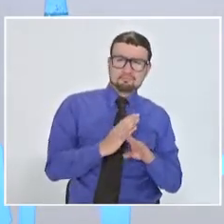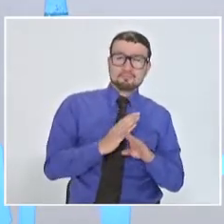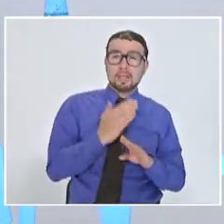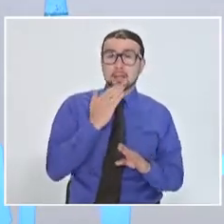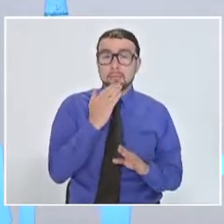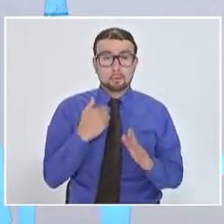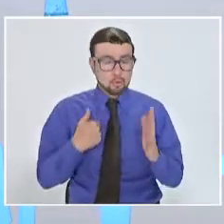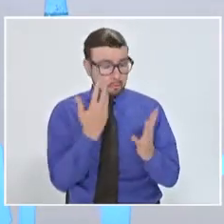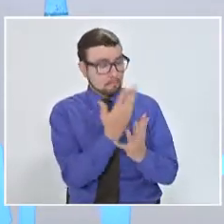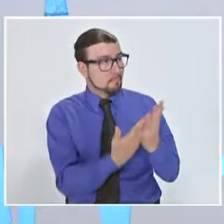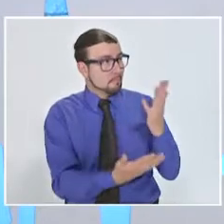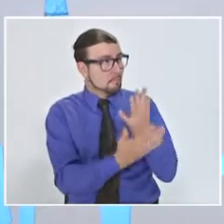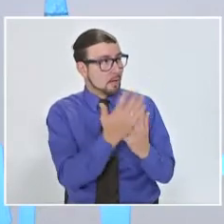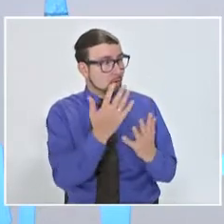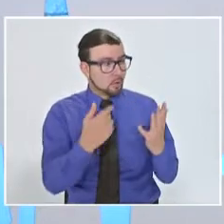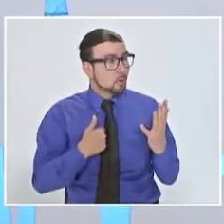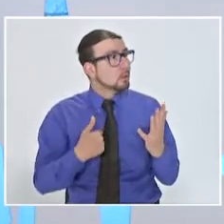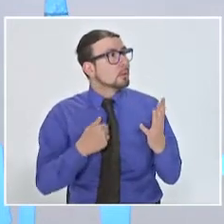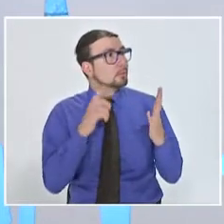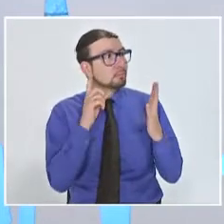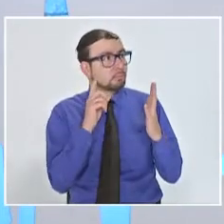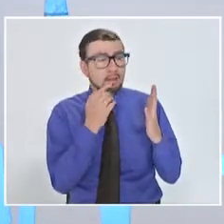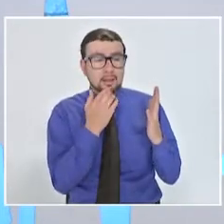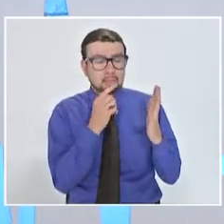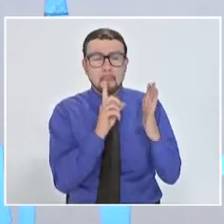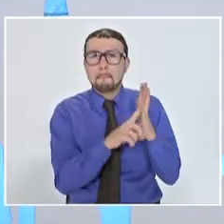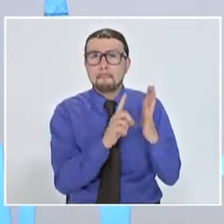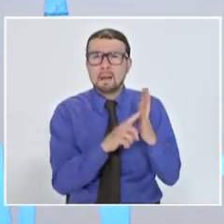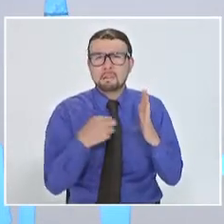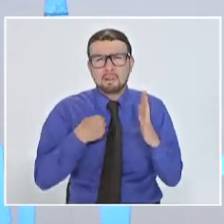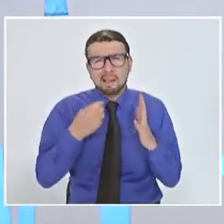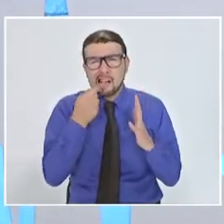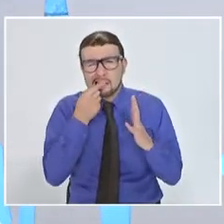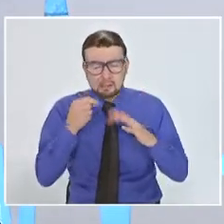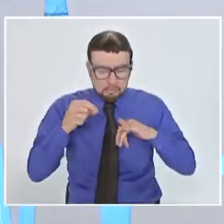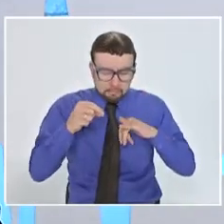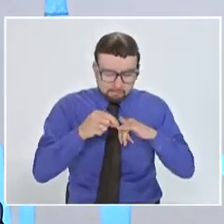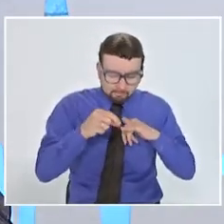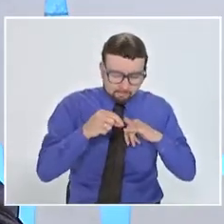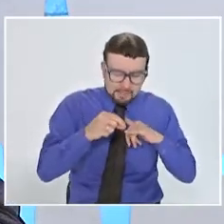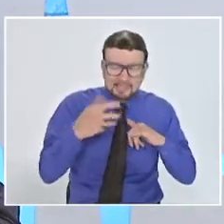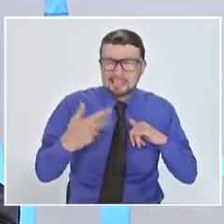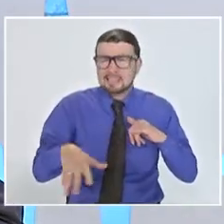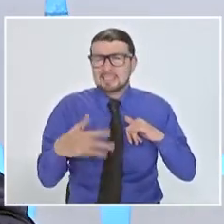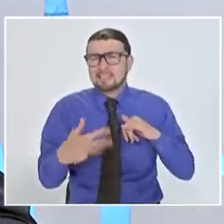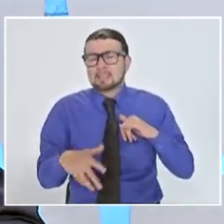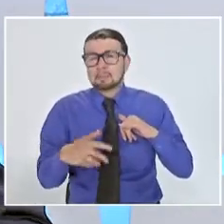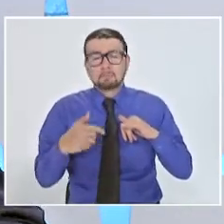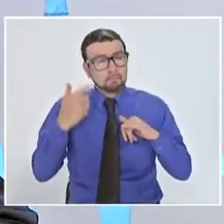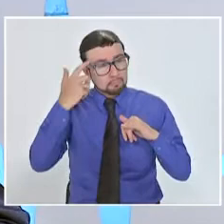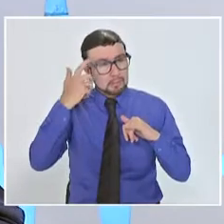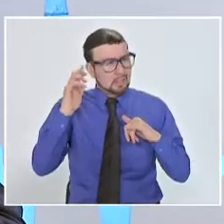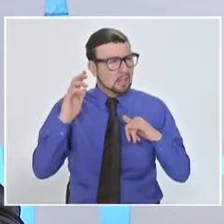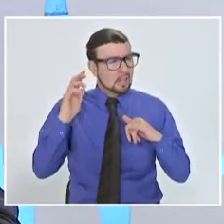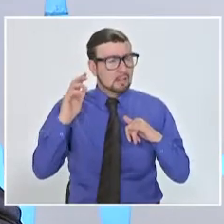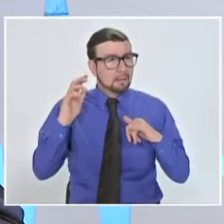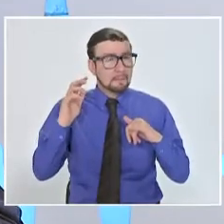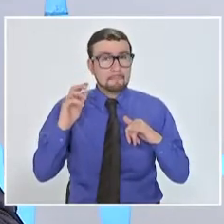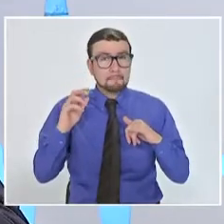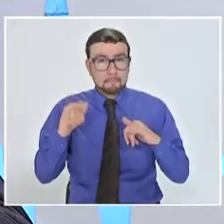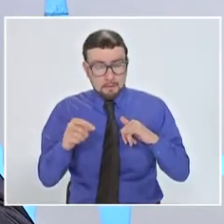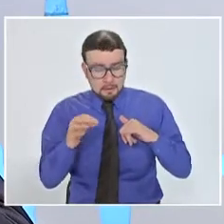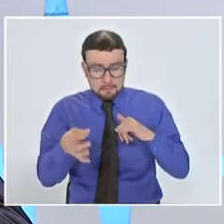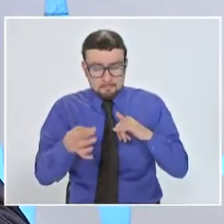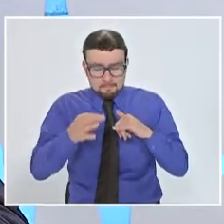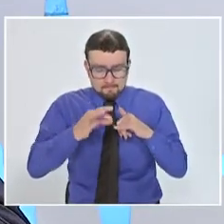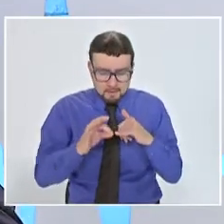da una enfermedad en este dedo, por ejemplo un uñero, yo puedo decir, bueno, aunque el uñero no se trata así, una uña